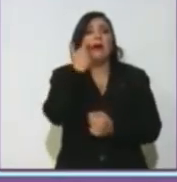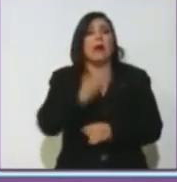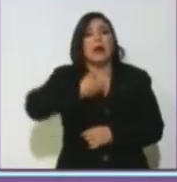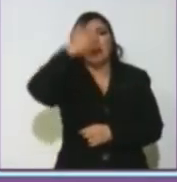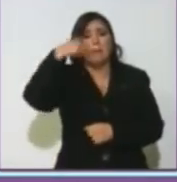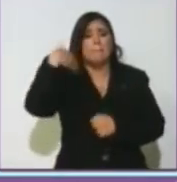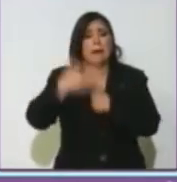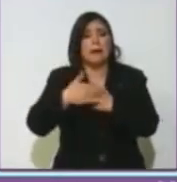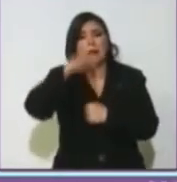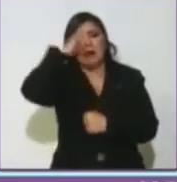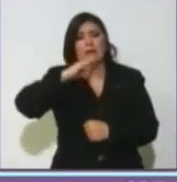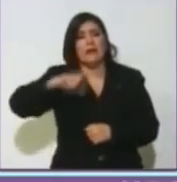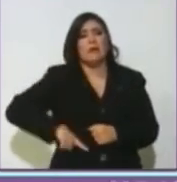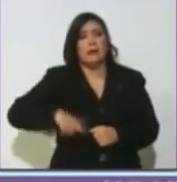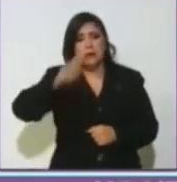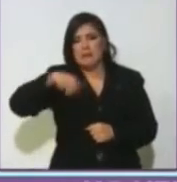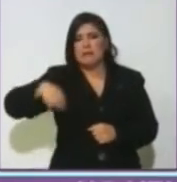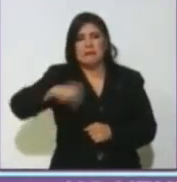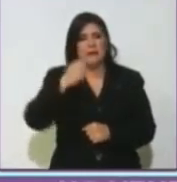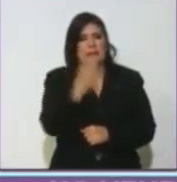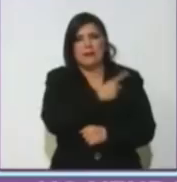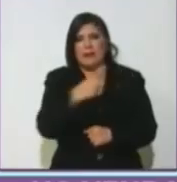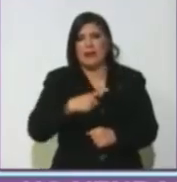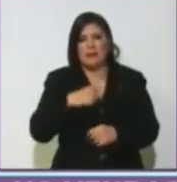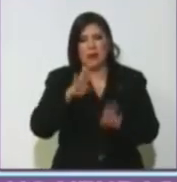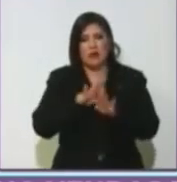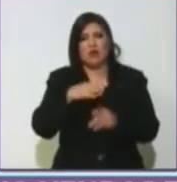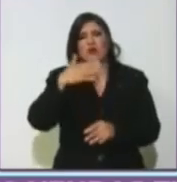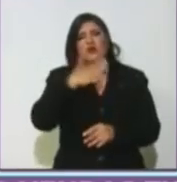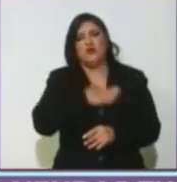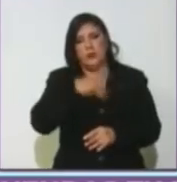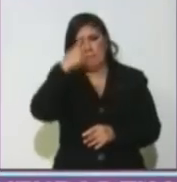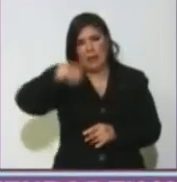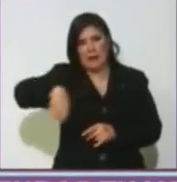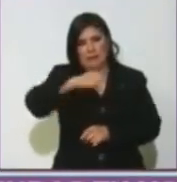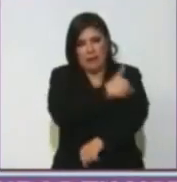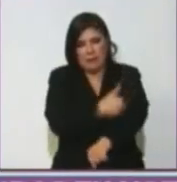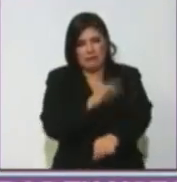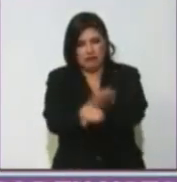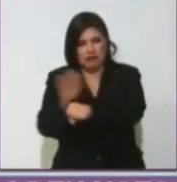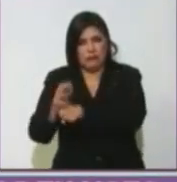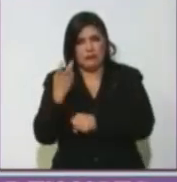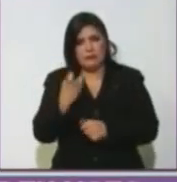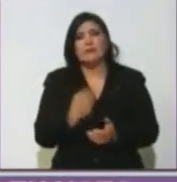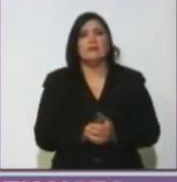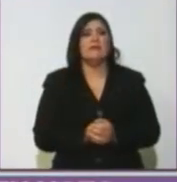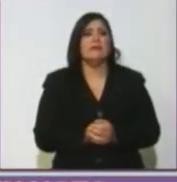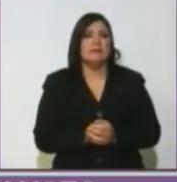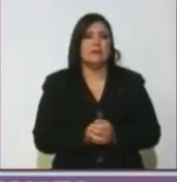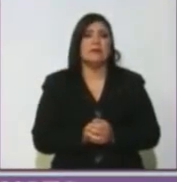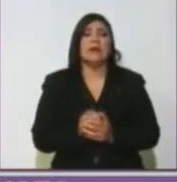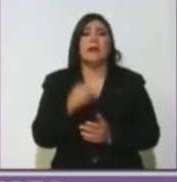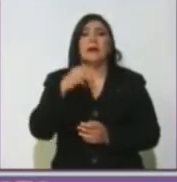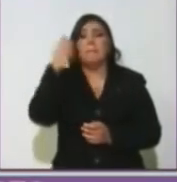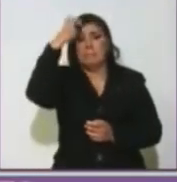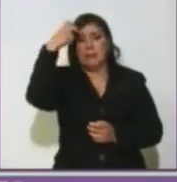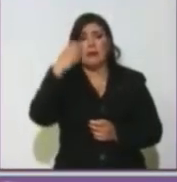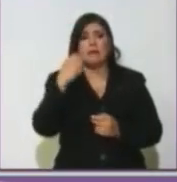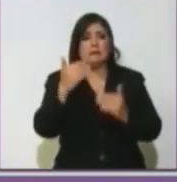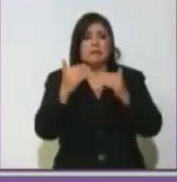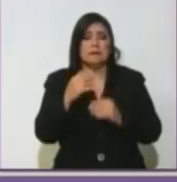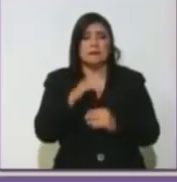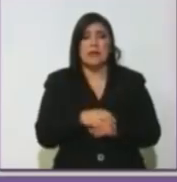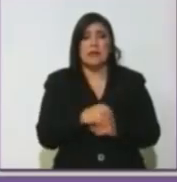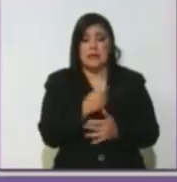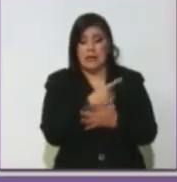vamos a luchar para que haya justicia para esas familias gracias pasamos a continuación y mikel sólo